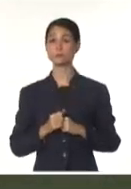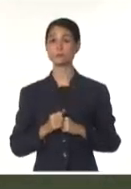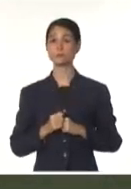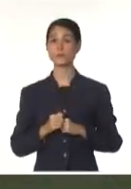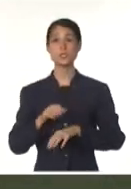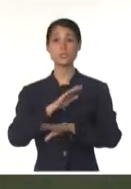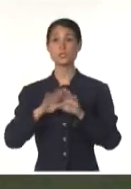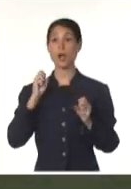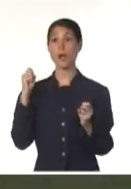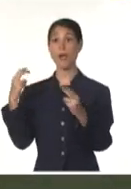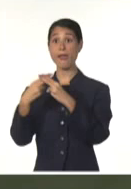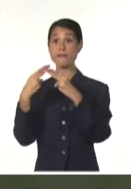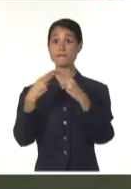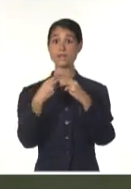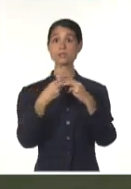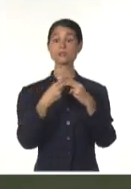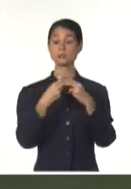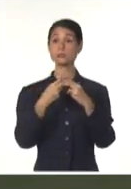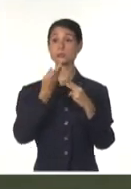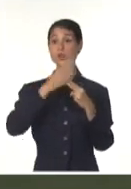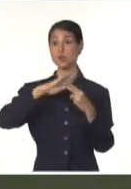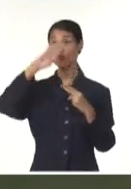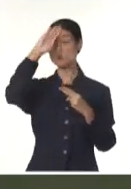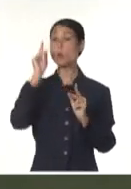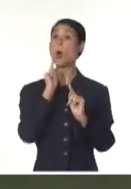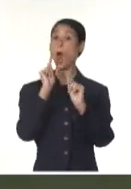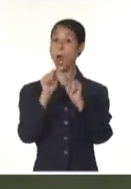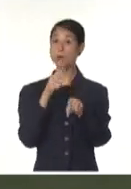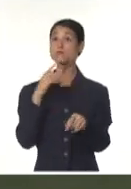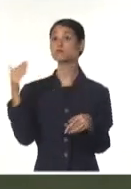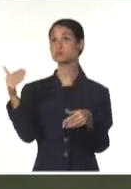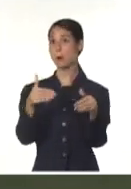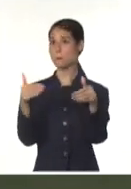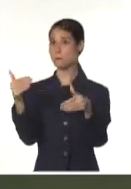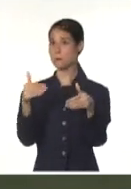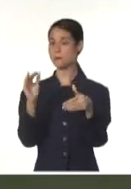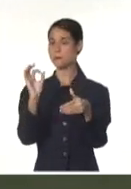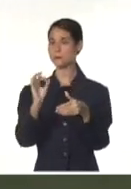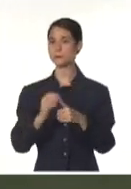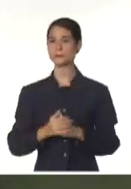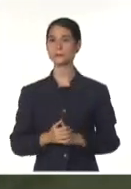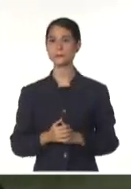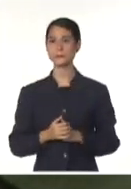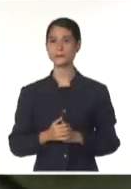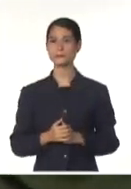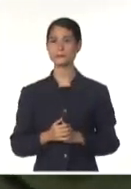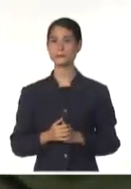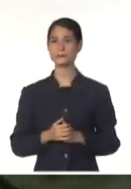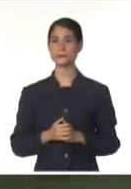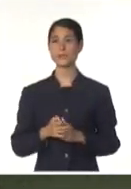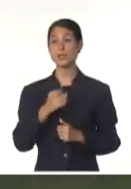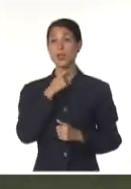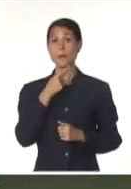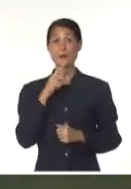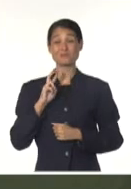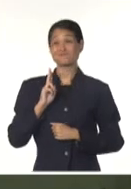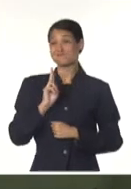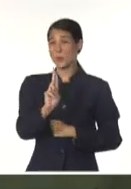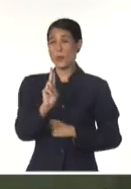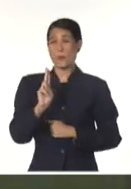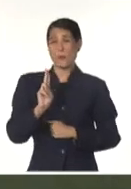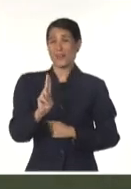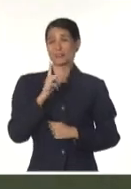era un evento en el que íbamos a participar al más alto nivel del país. Al presentarte esta situación de emergencia